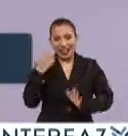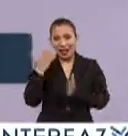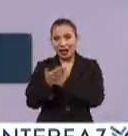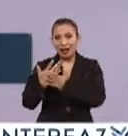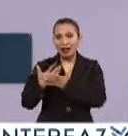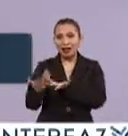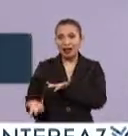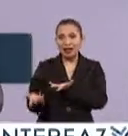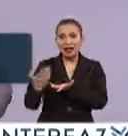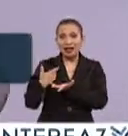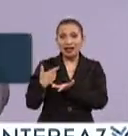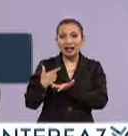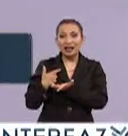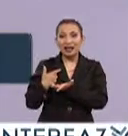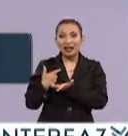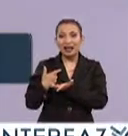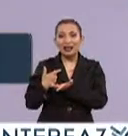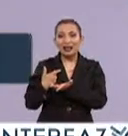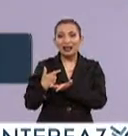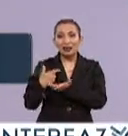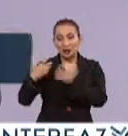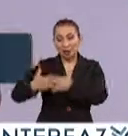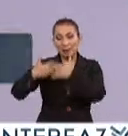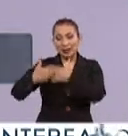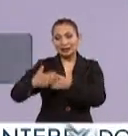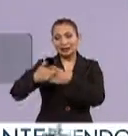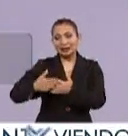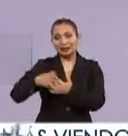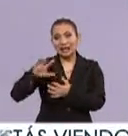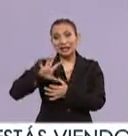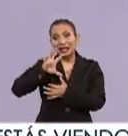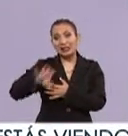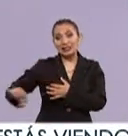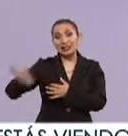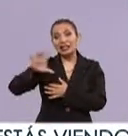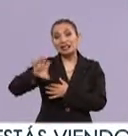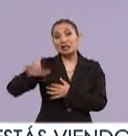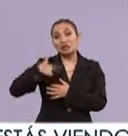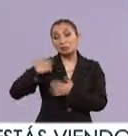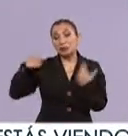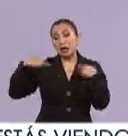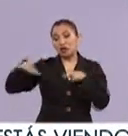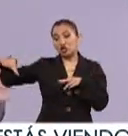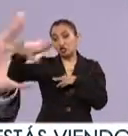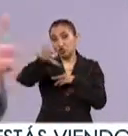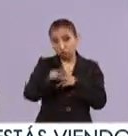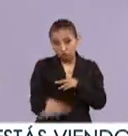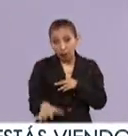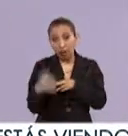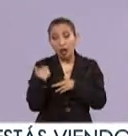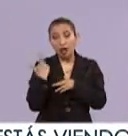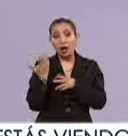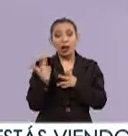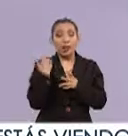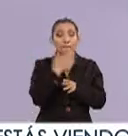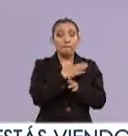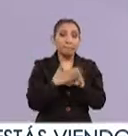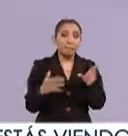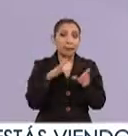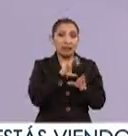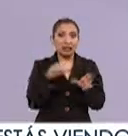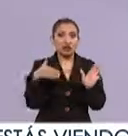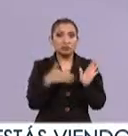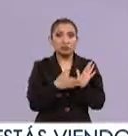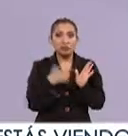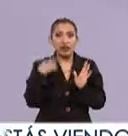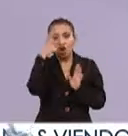una empresa en cierres y ya tengo una empresa en marcha. Ya son casi 500 profesores, medio millón de horas de formación cada